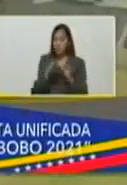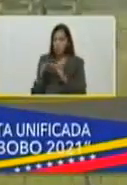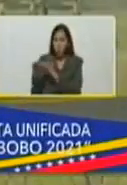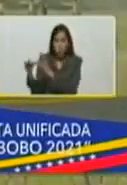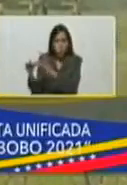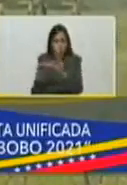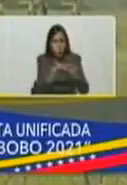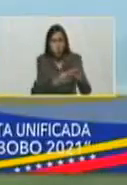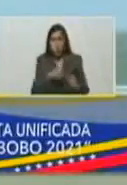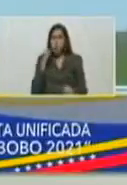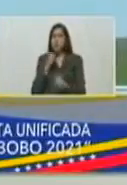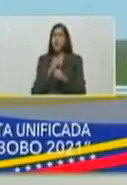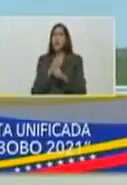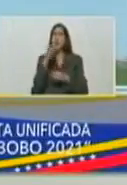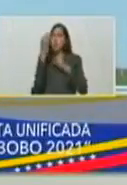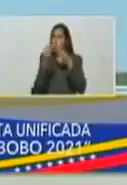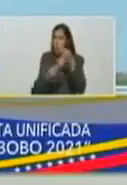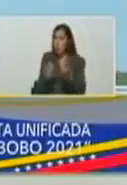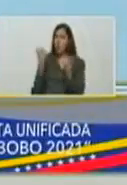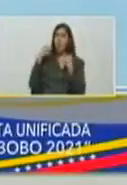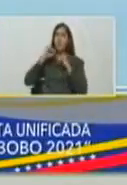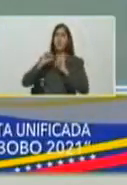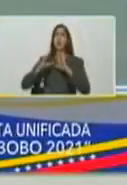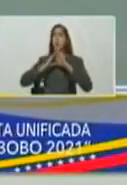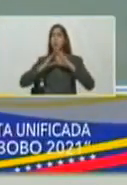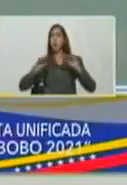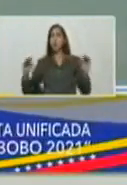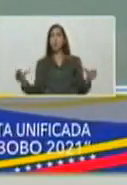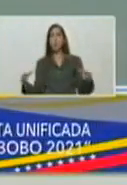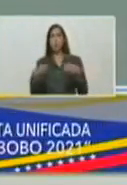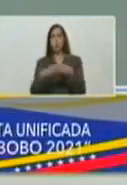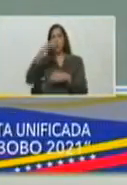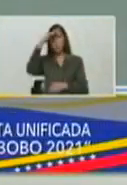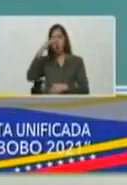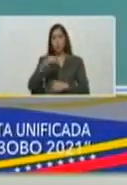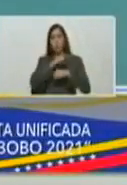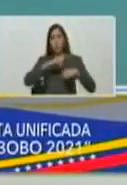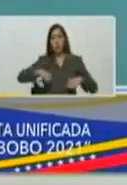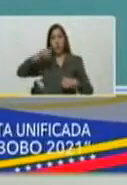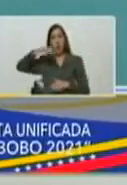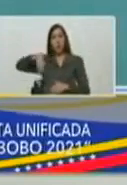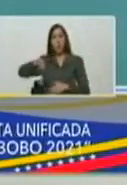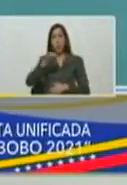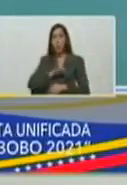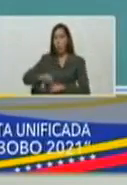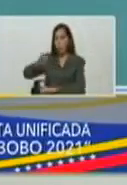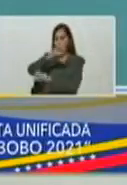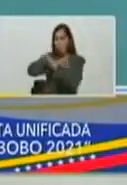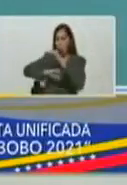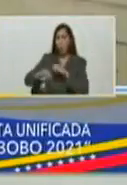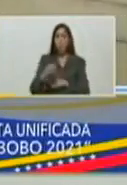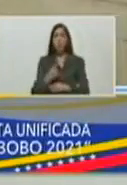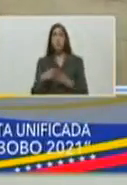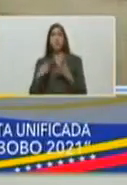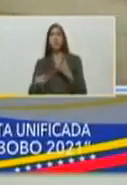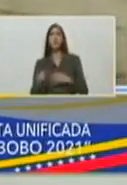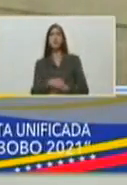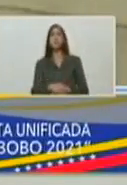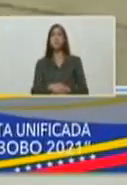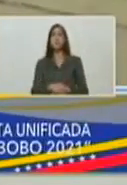apresto operacional de todo el personal, militares y no militares, para la lucha armada y no armada de esta